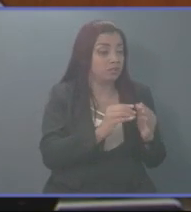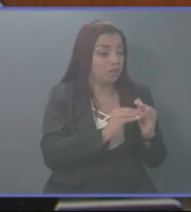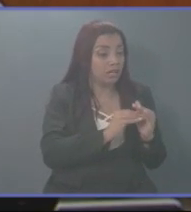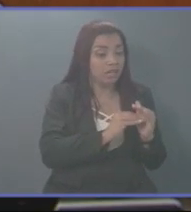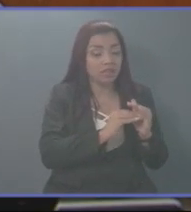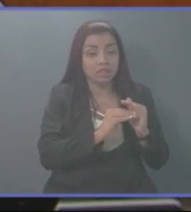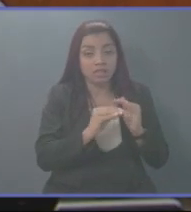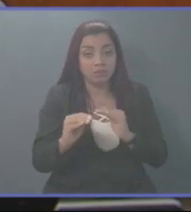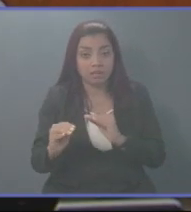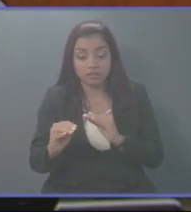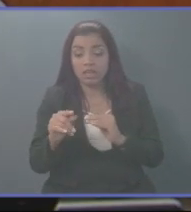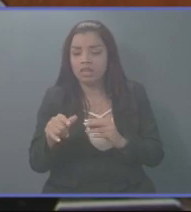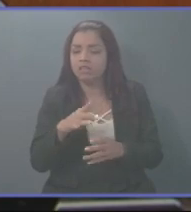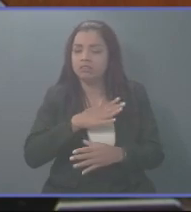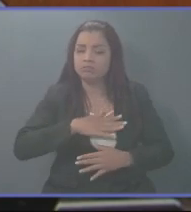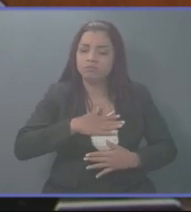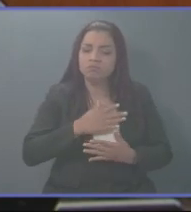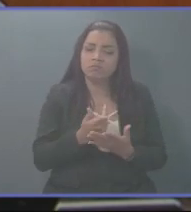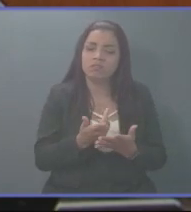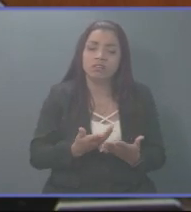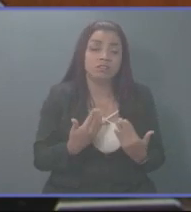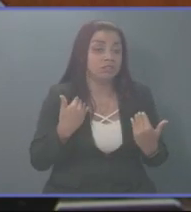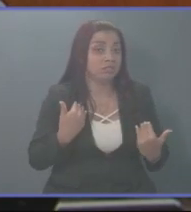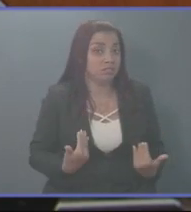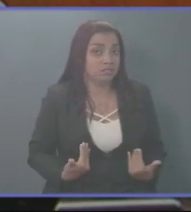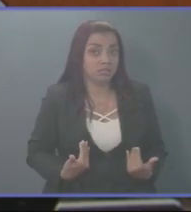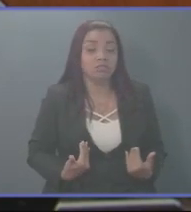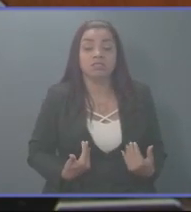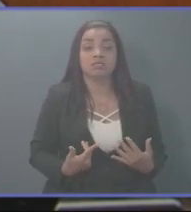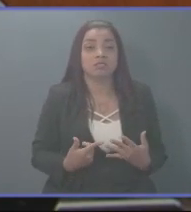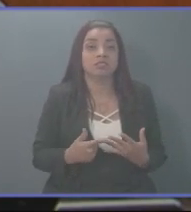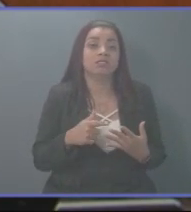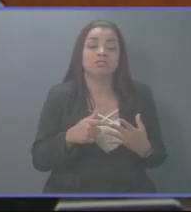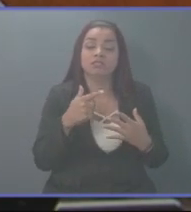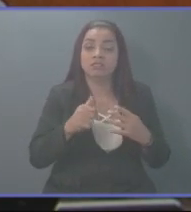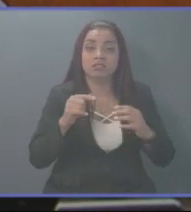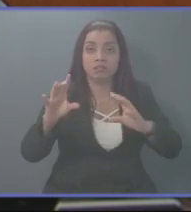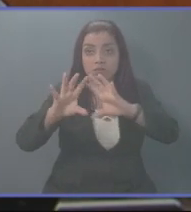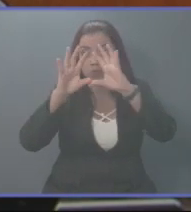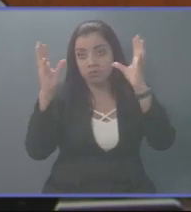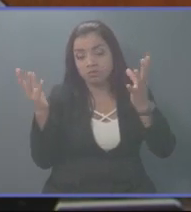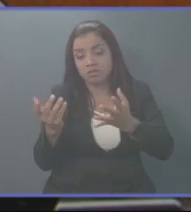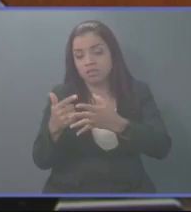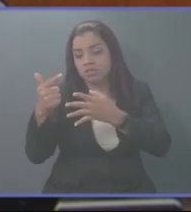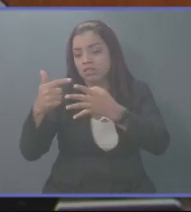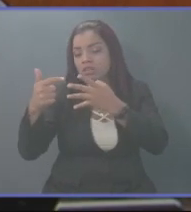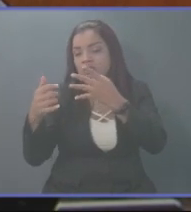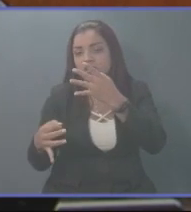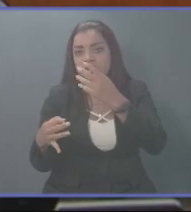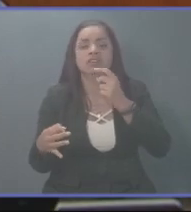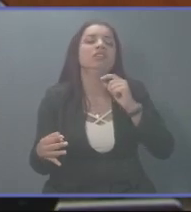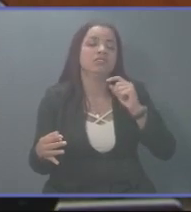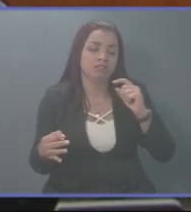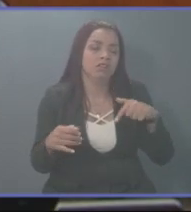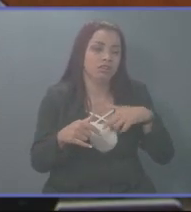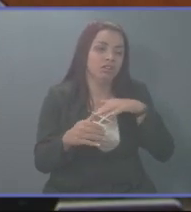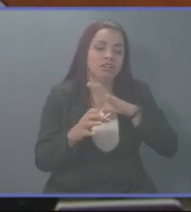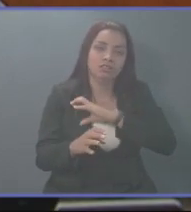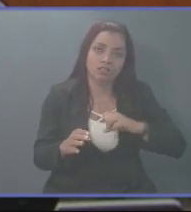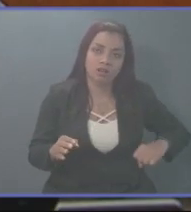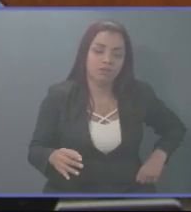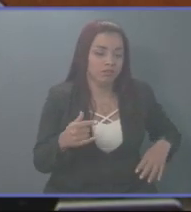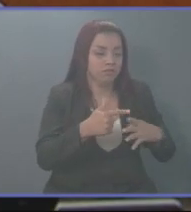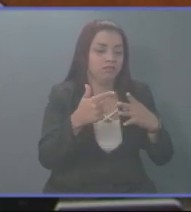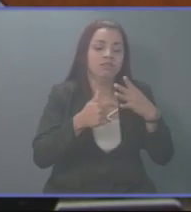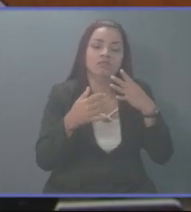de igualdad de los mismos derechos y libertades que el derecho internacional y el derecho interno reconocen a los demás